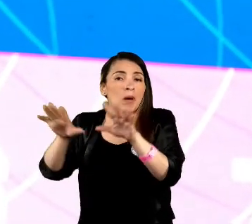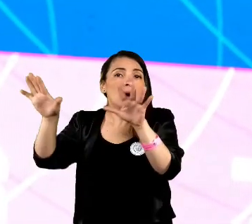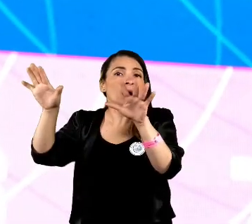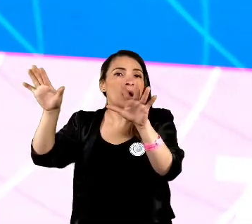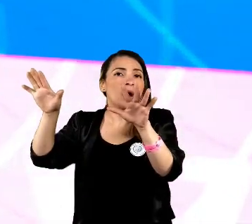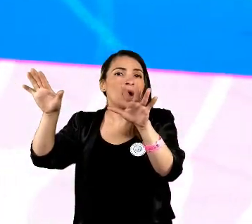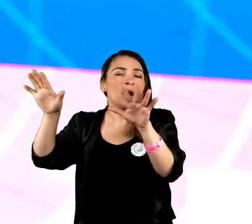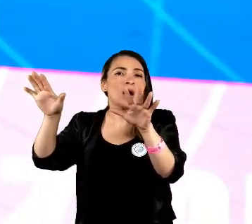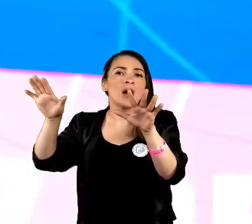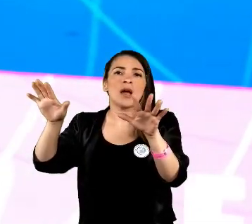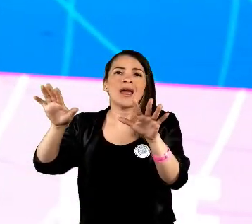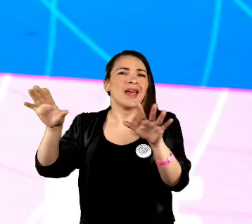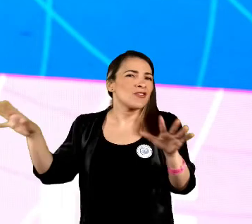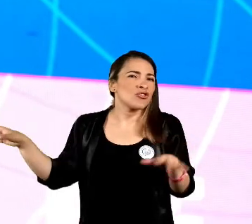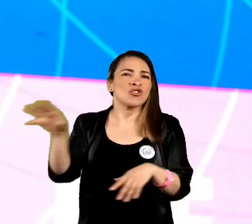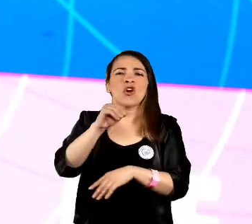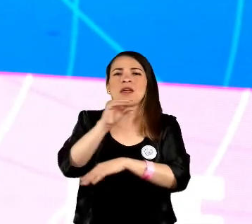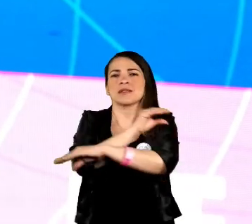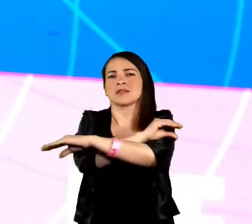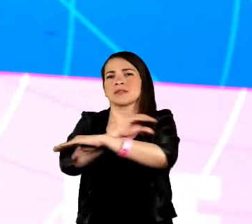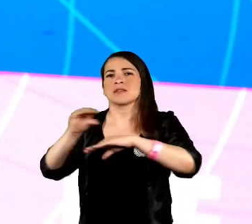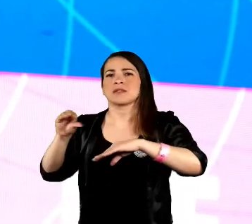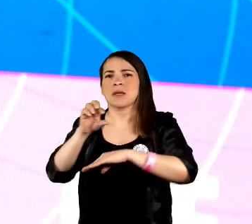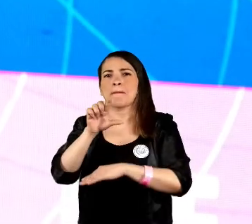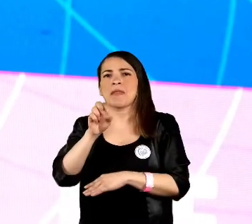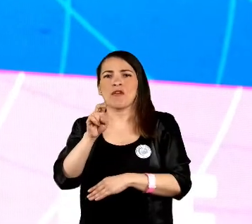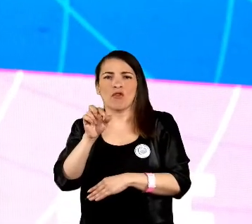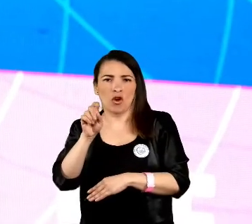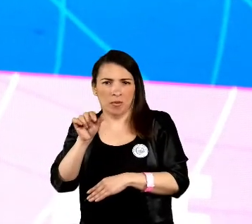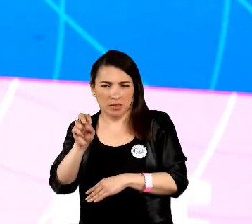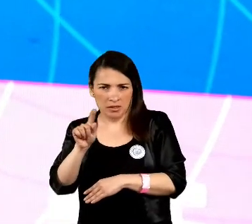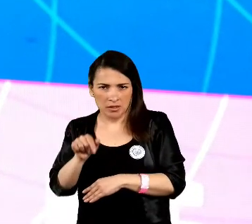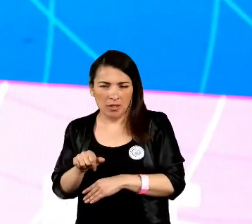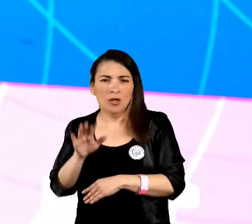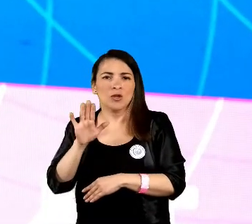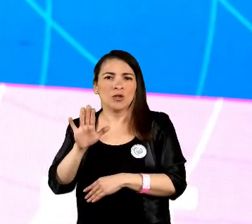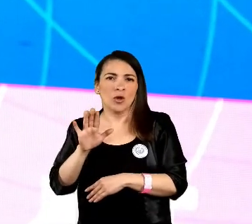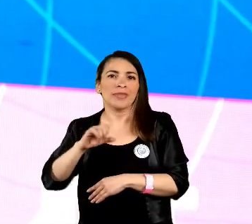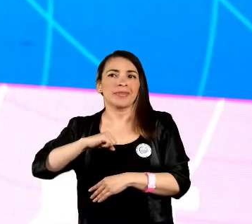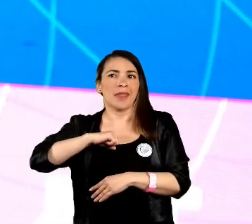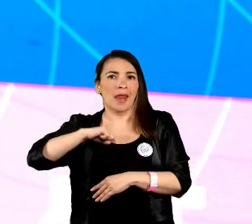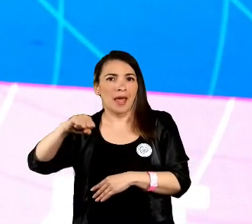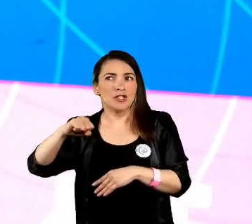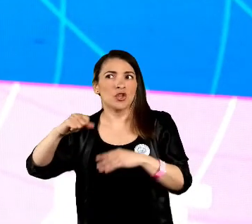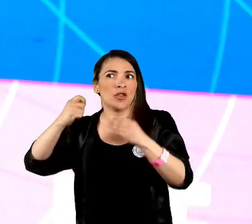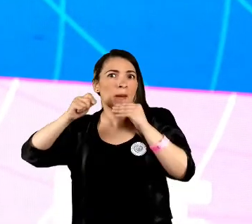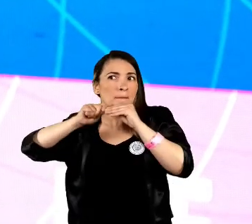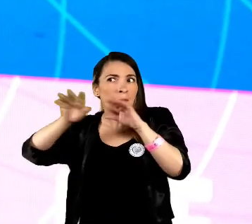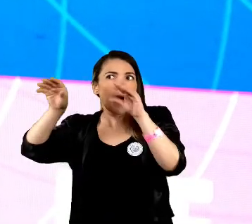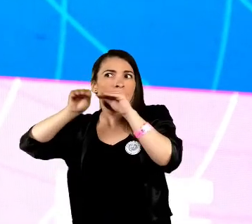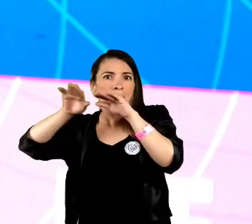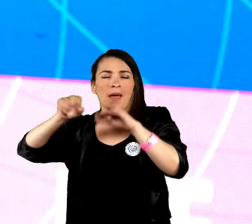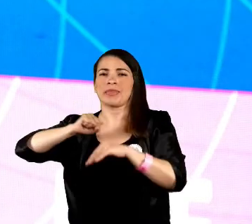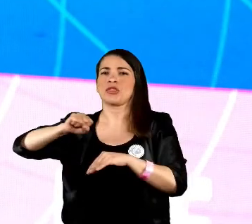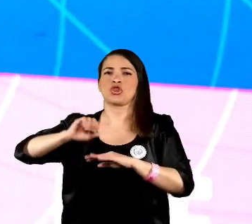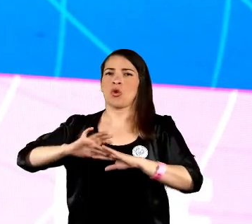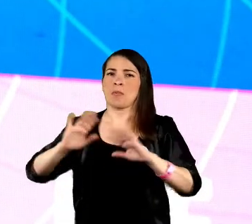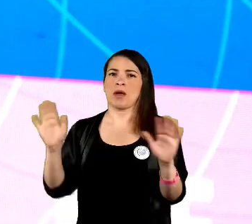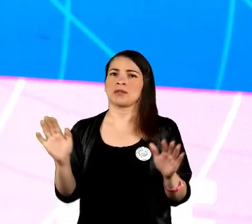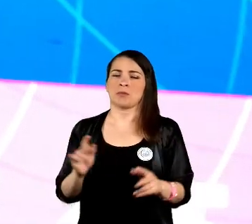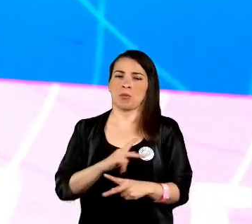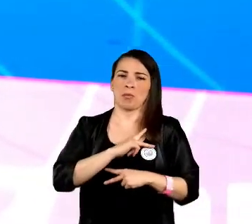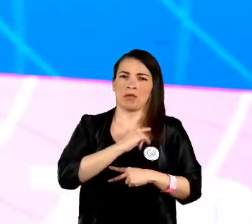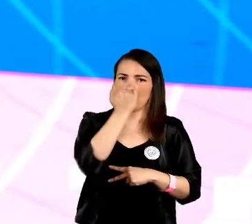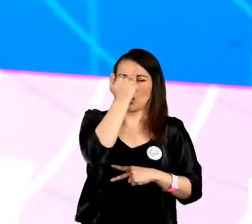todas las plataformas ahora se hace de los derechos de comercialización para lo cual se puede dar un add Front